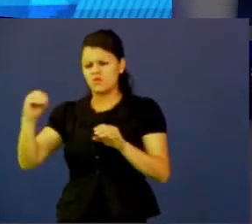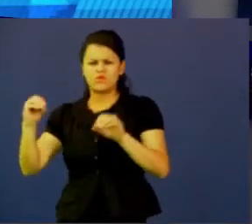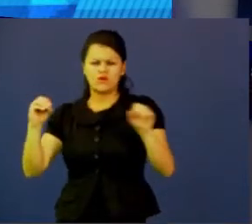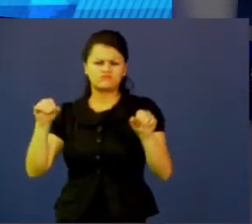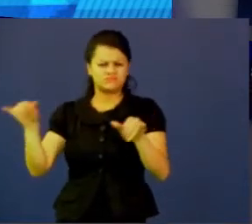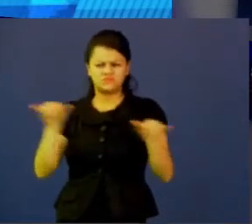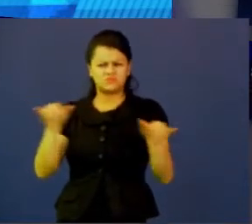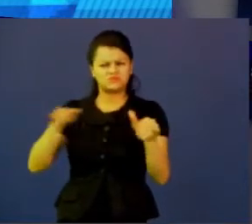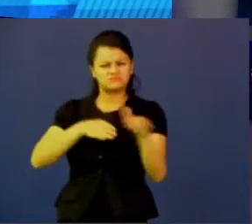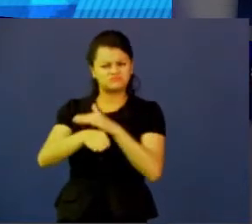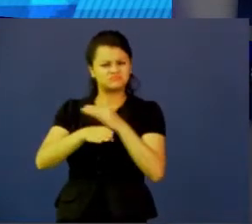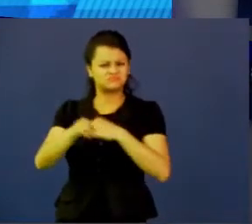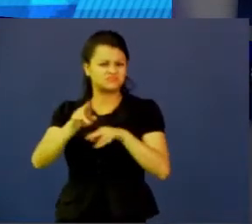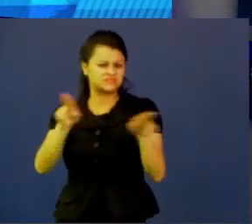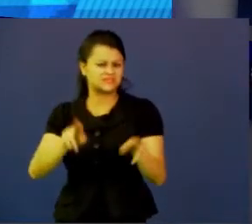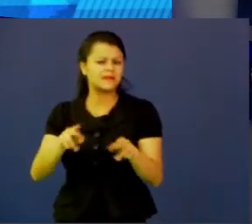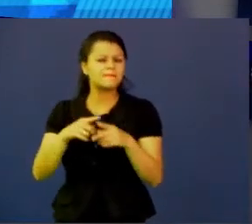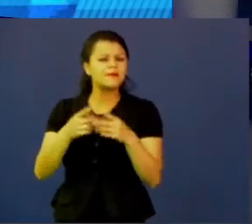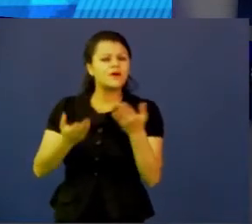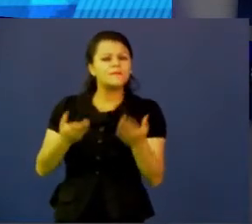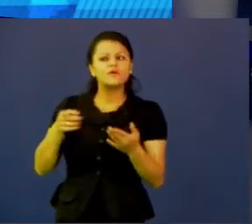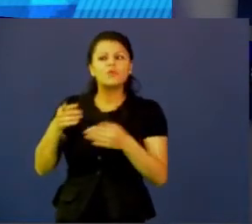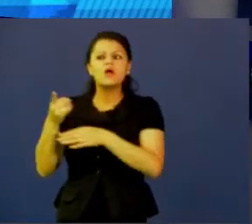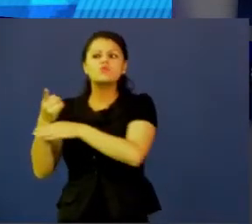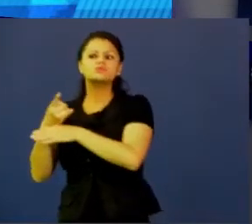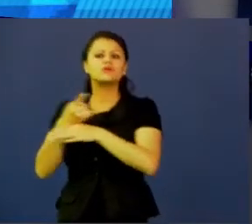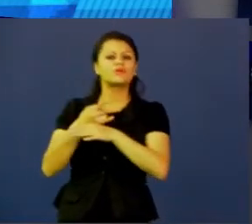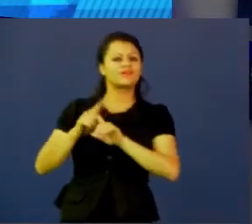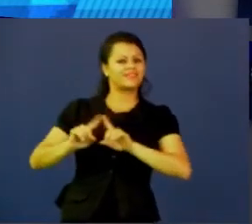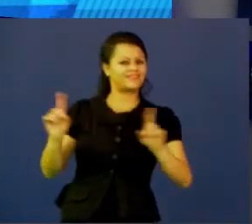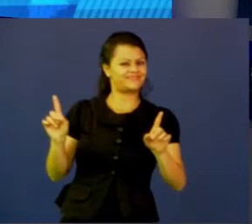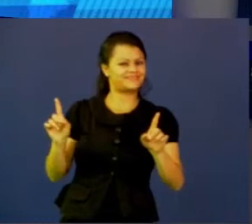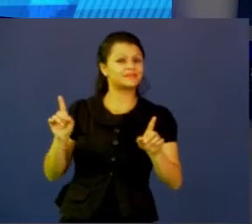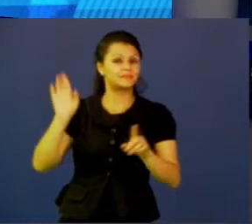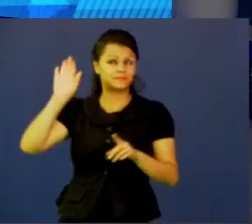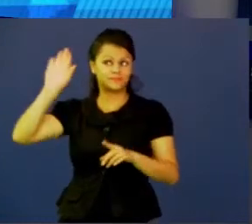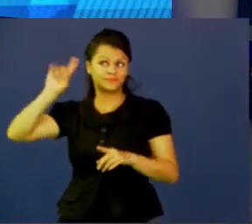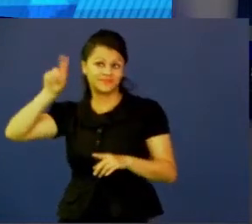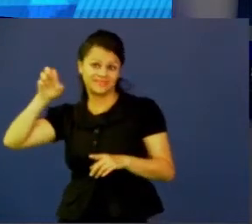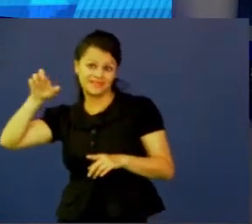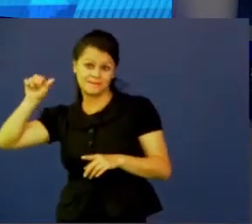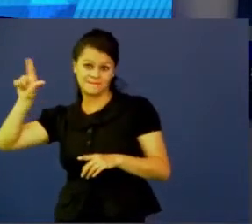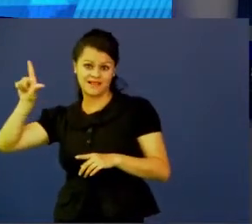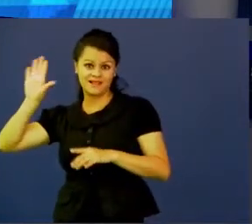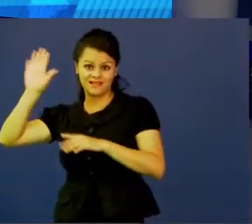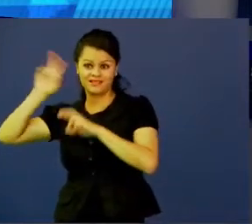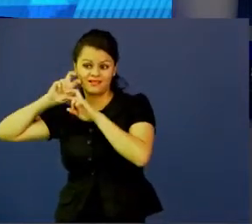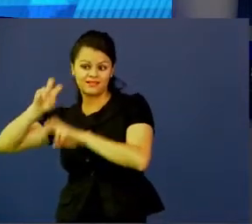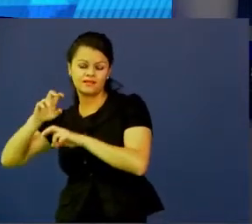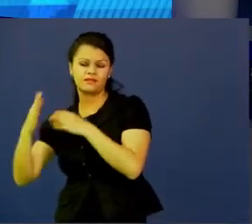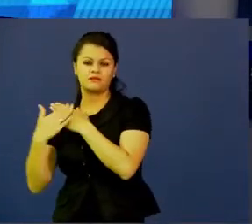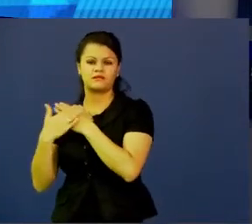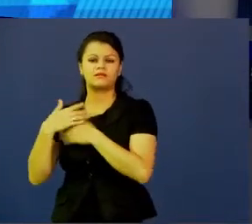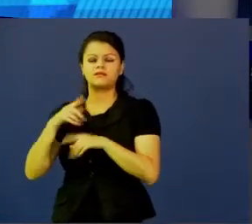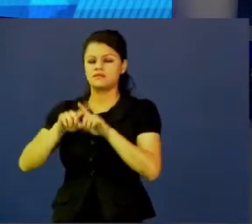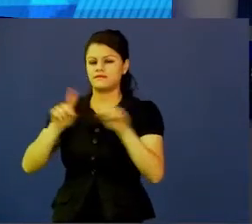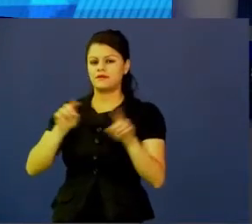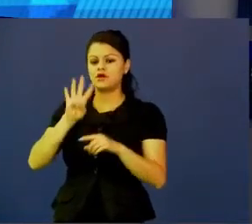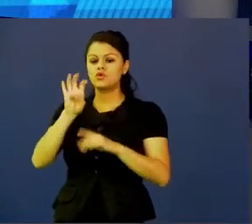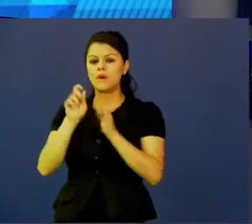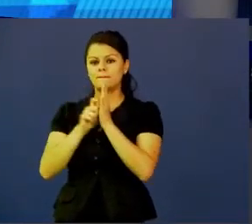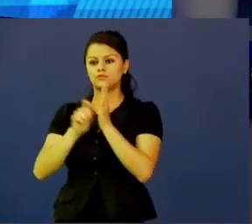que hacemos nosotras de internet. La CEPAL dice que hay una diferencia casi de 9 puntos entre la forma en que